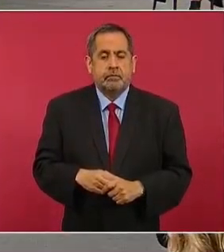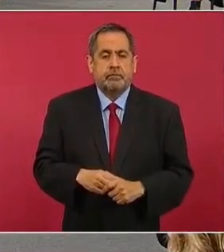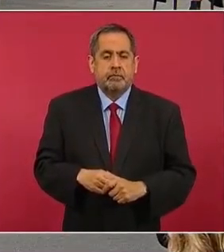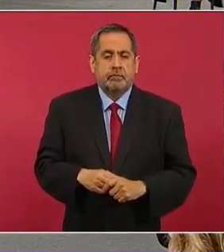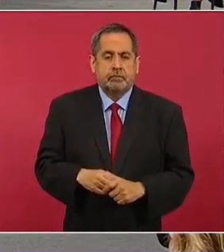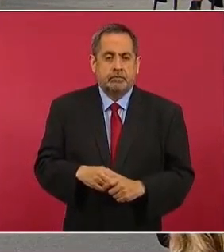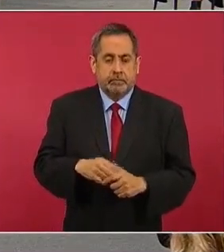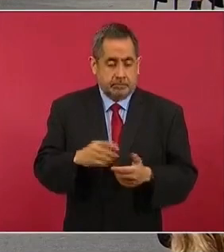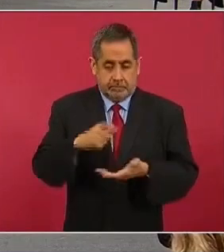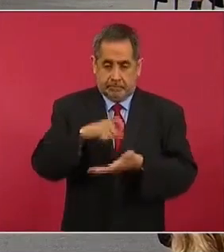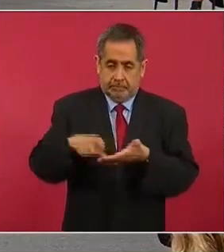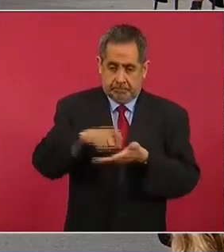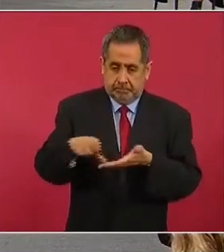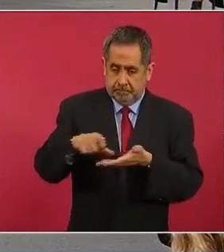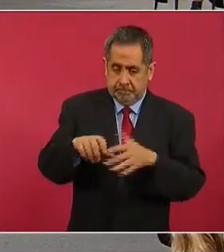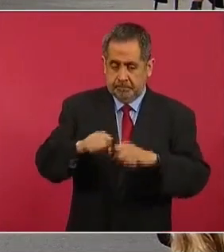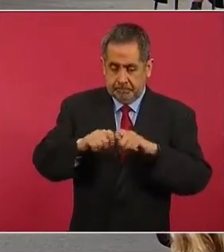y ayudan,